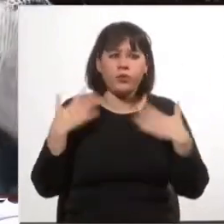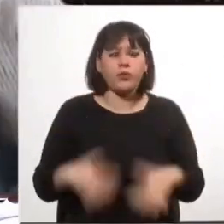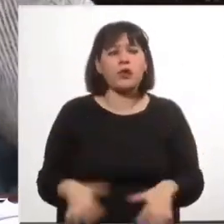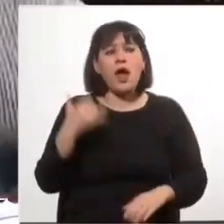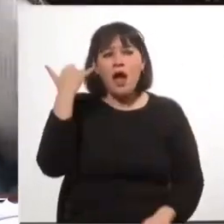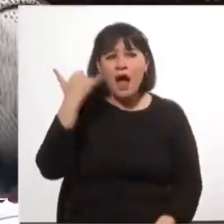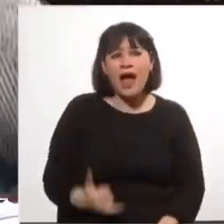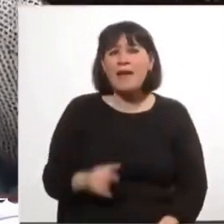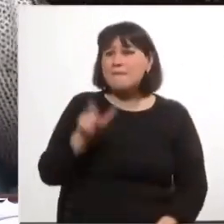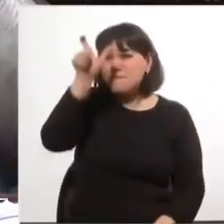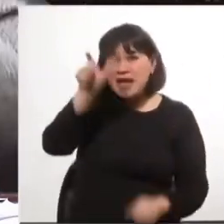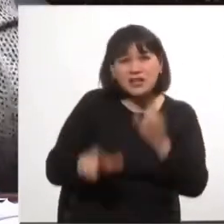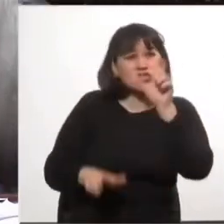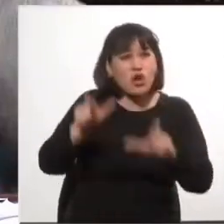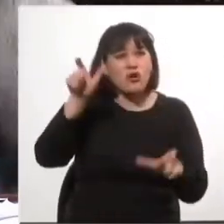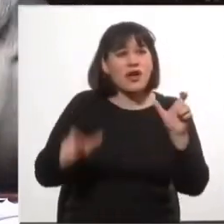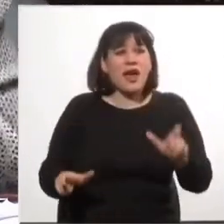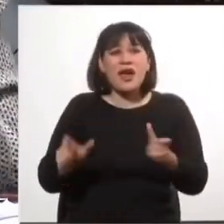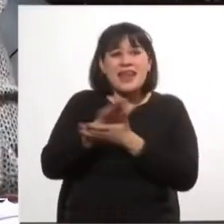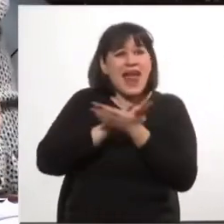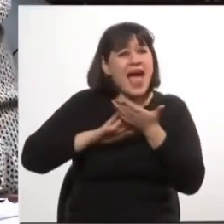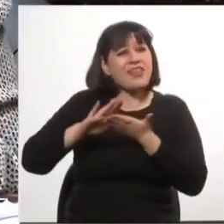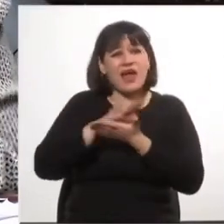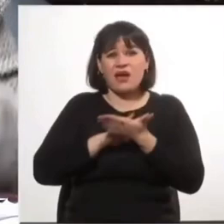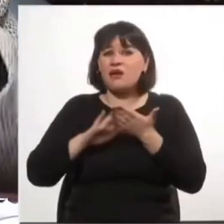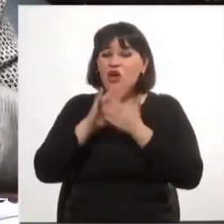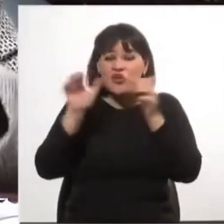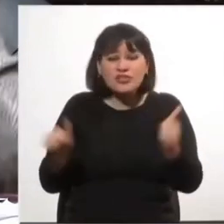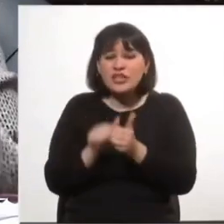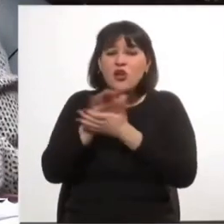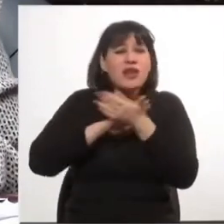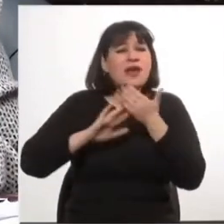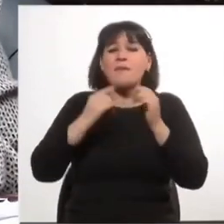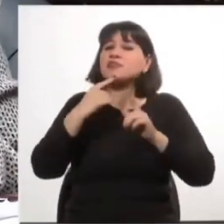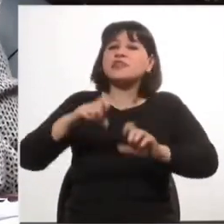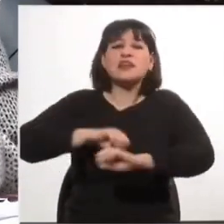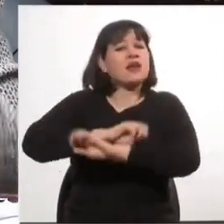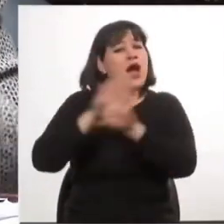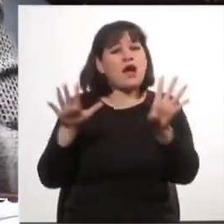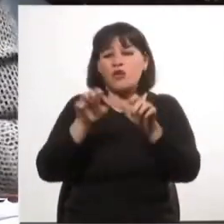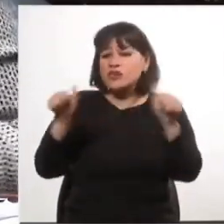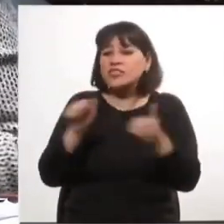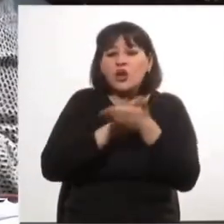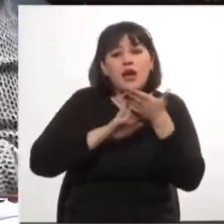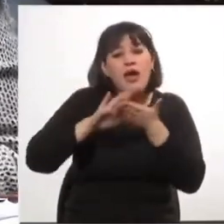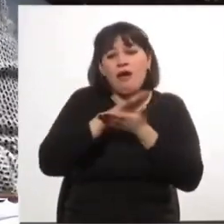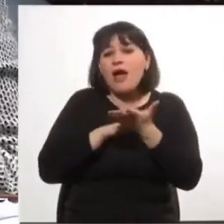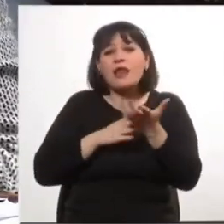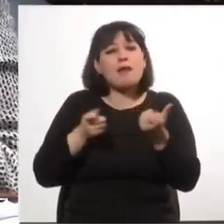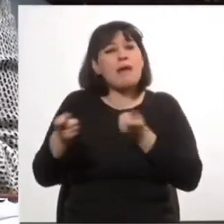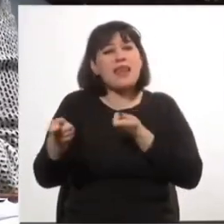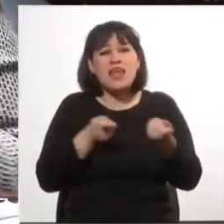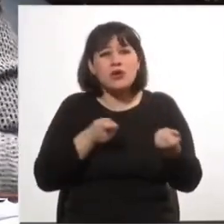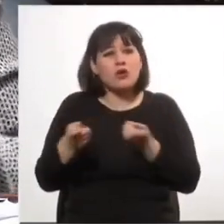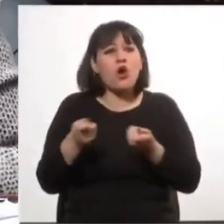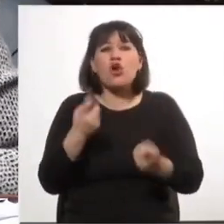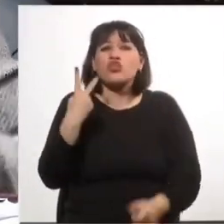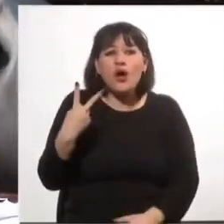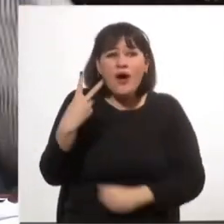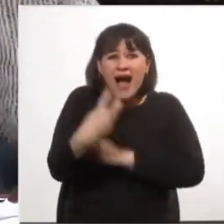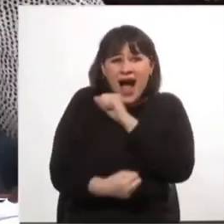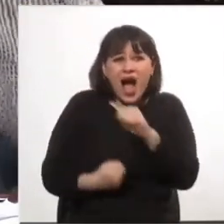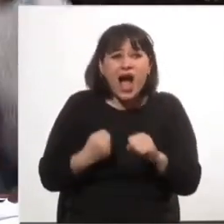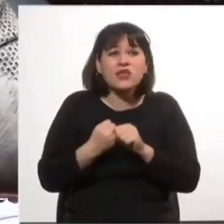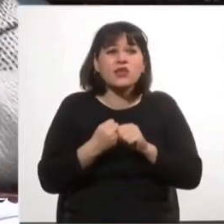manos de gente que ha sido inepta, digámoslo claramente, en el manejo de algo que por 2 años